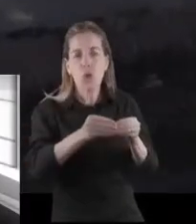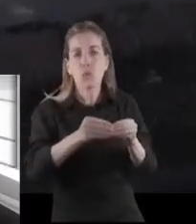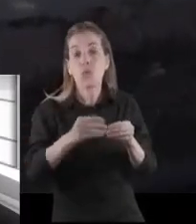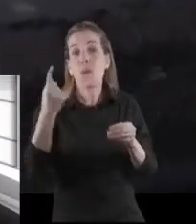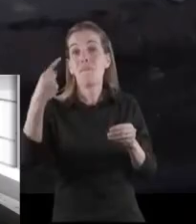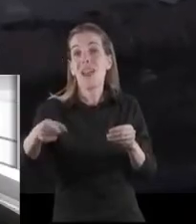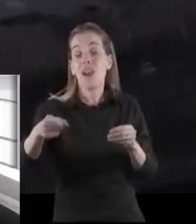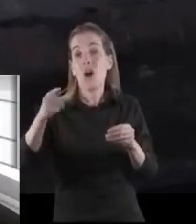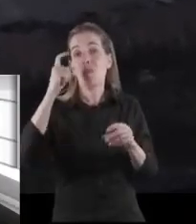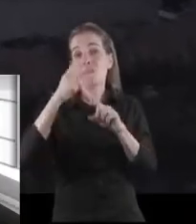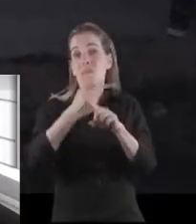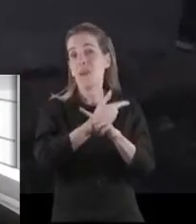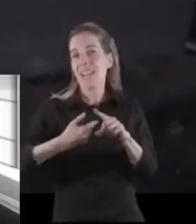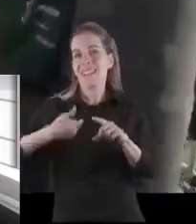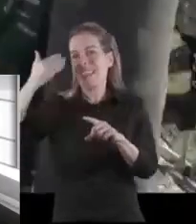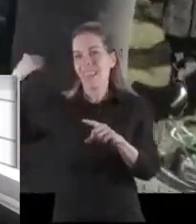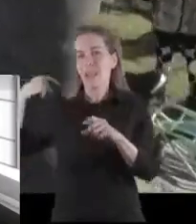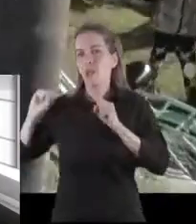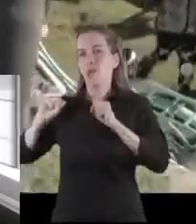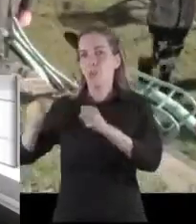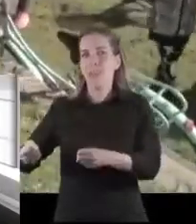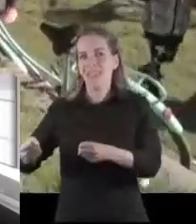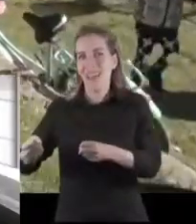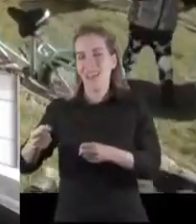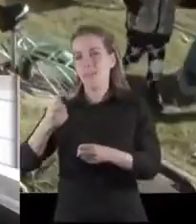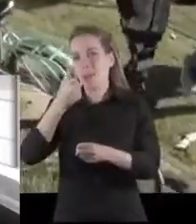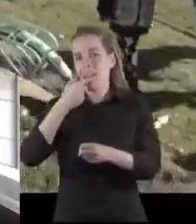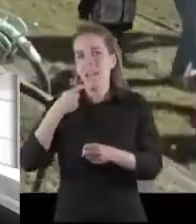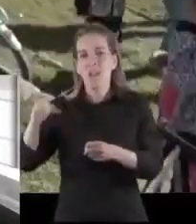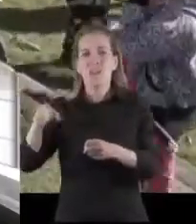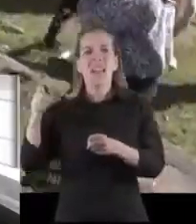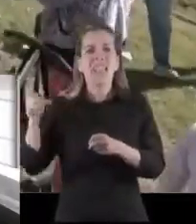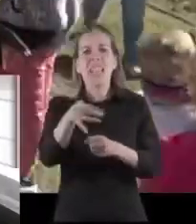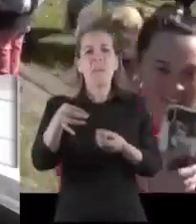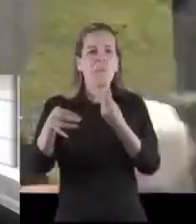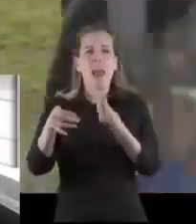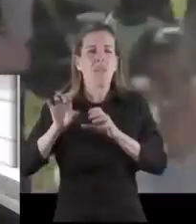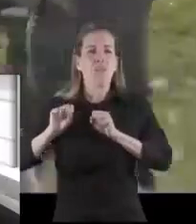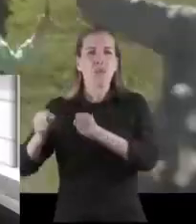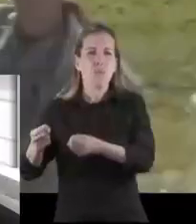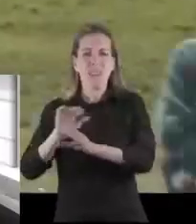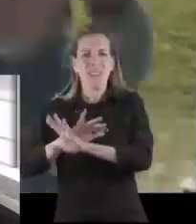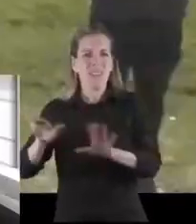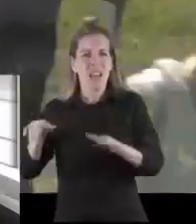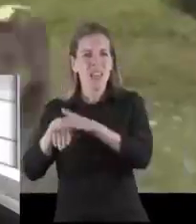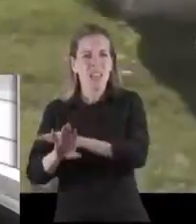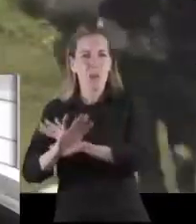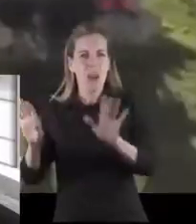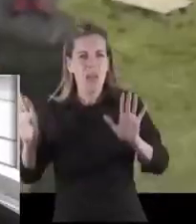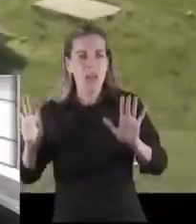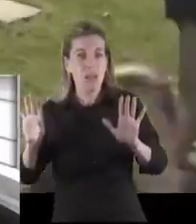dijo que eso no había que hacerlo dijo que eso no había que hacerlo y entonces no se hizo no se